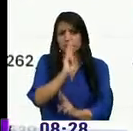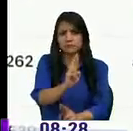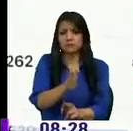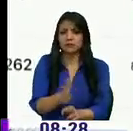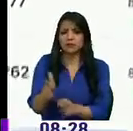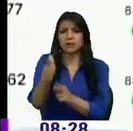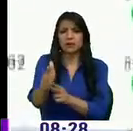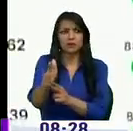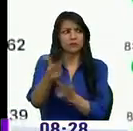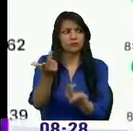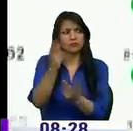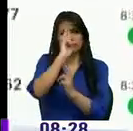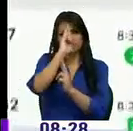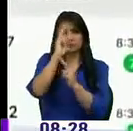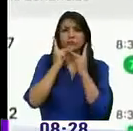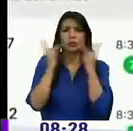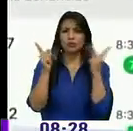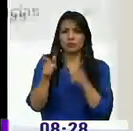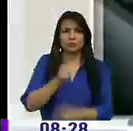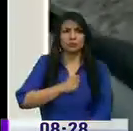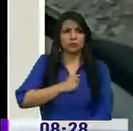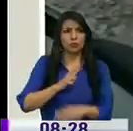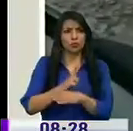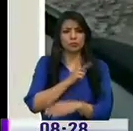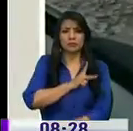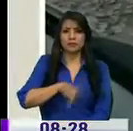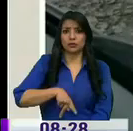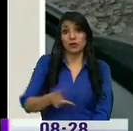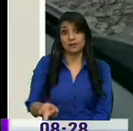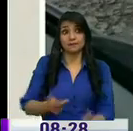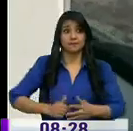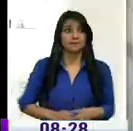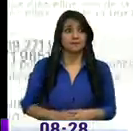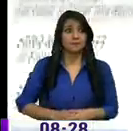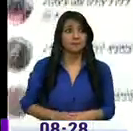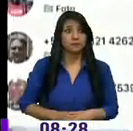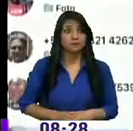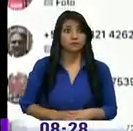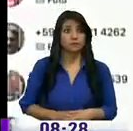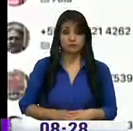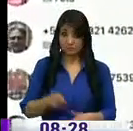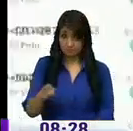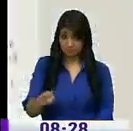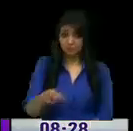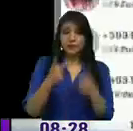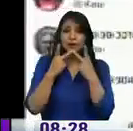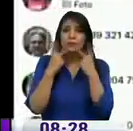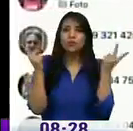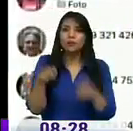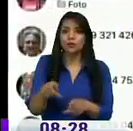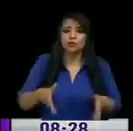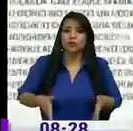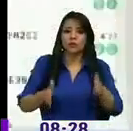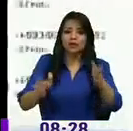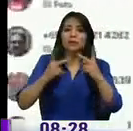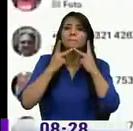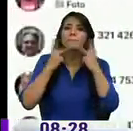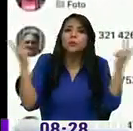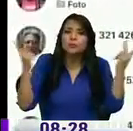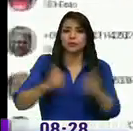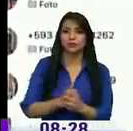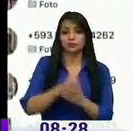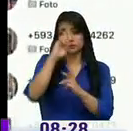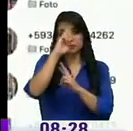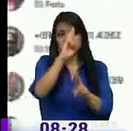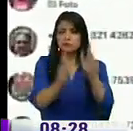reservar algo público creyendo que es de uso personal. Pues es que ese es el problema. Eso se llama falta de respeto absoluto a